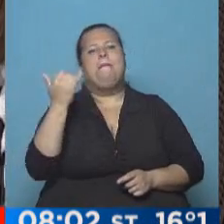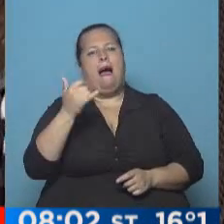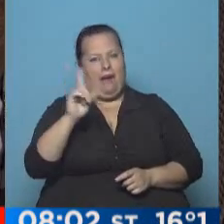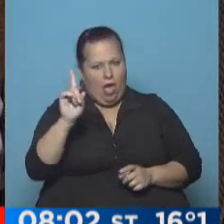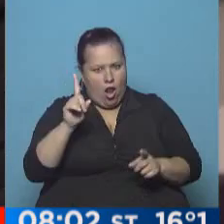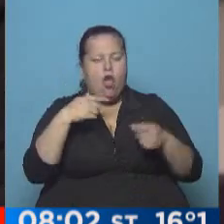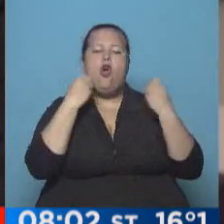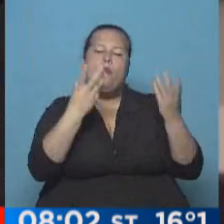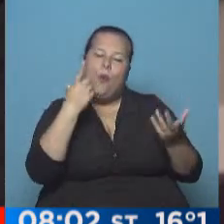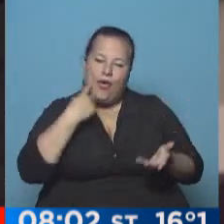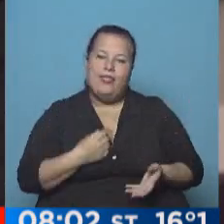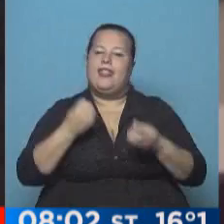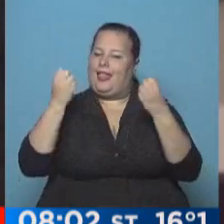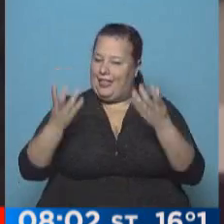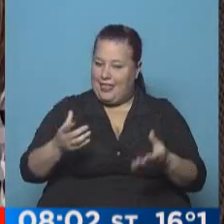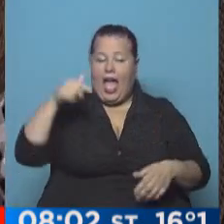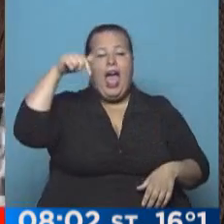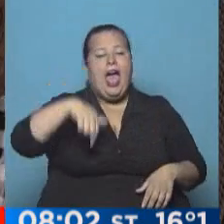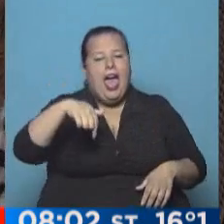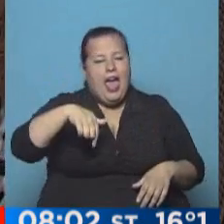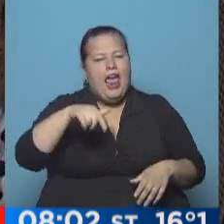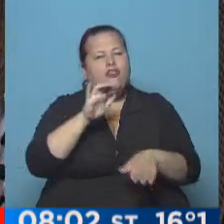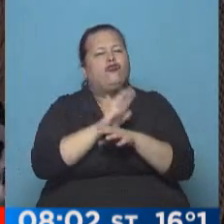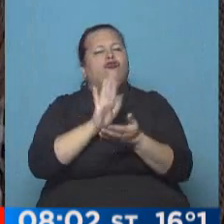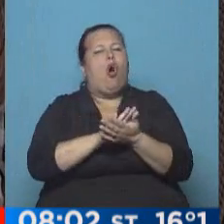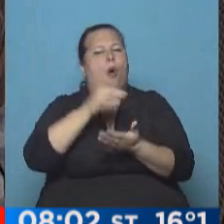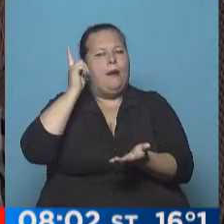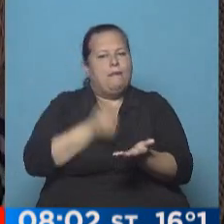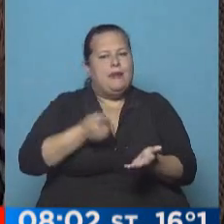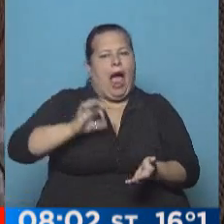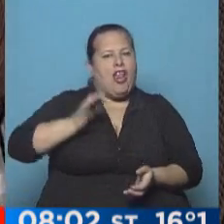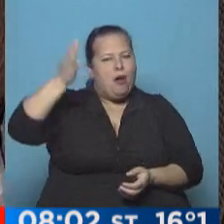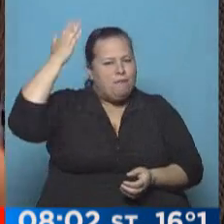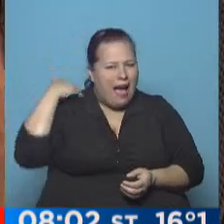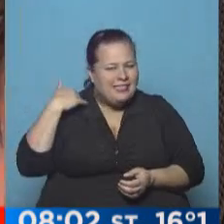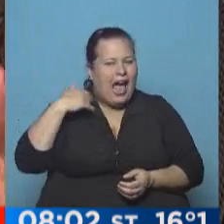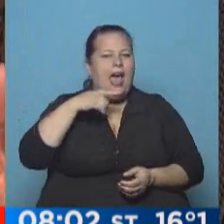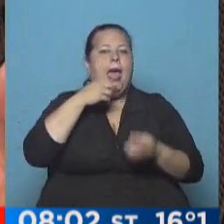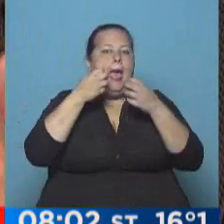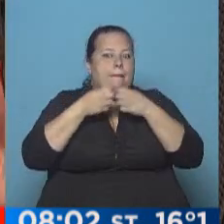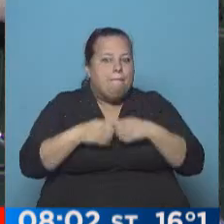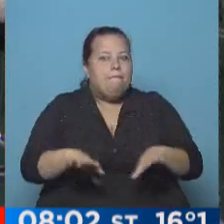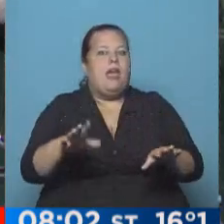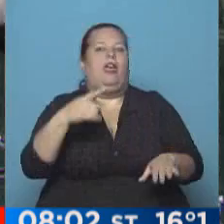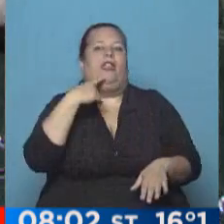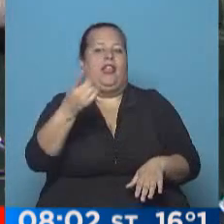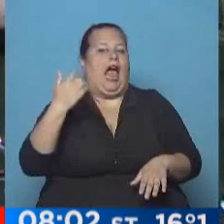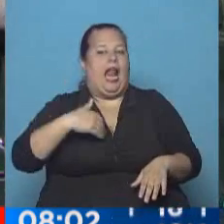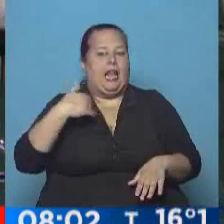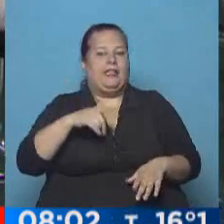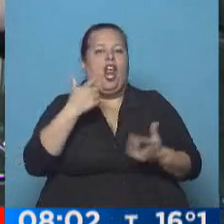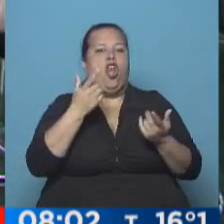como estás raúl buendía tiene que ver con el fallo del año pasado que abría las puertas para decir argentina